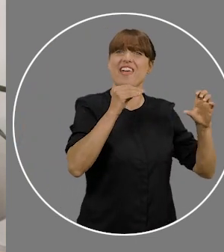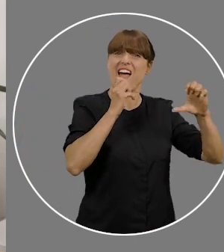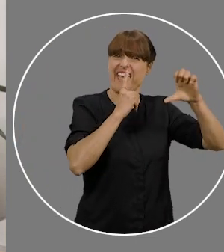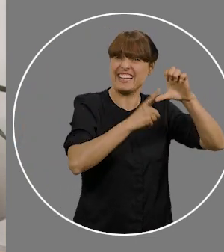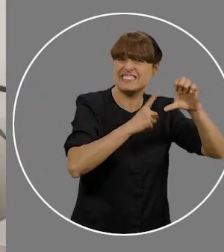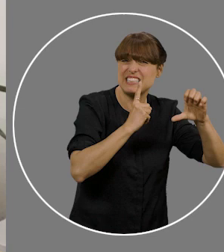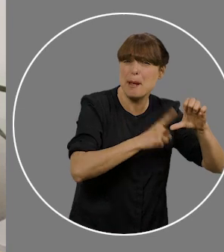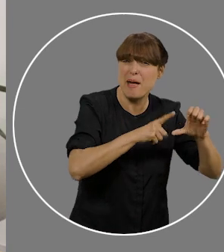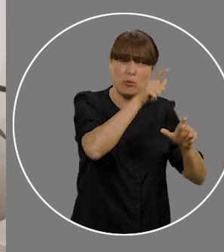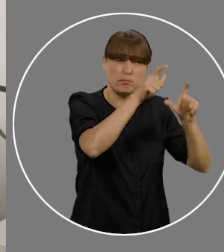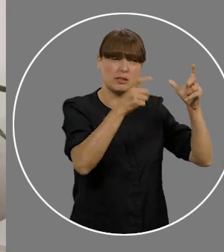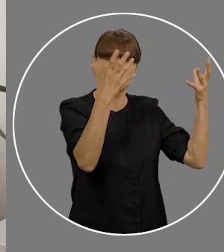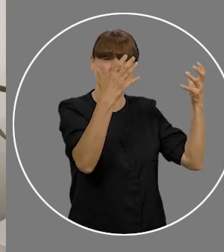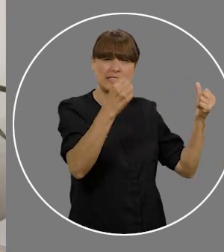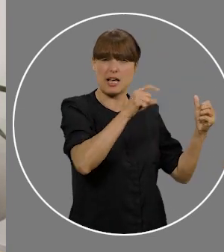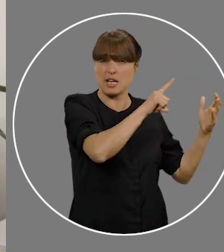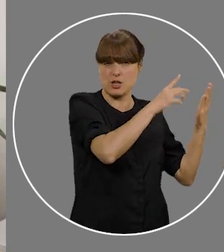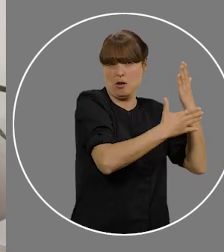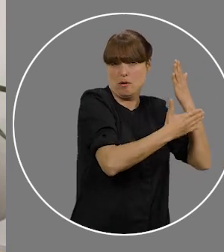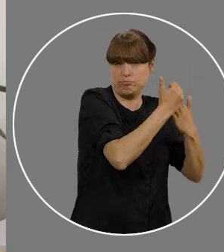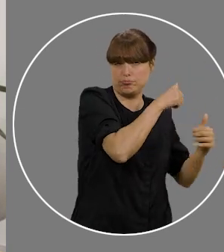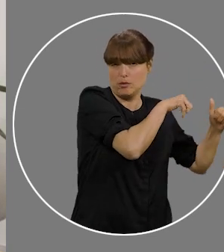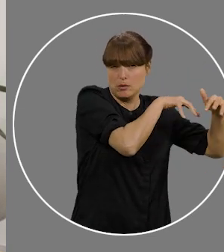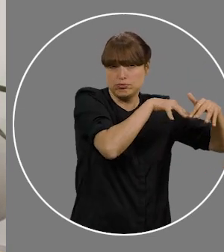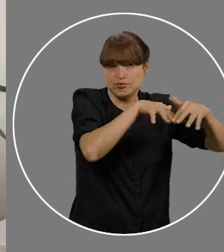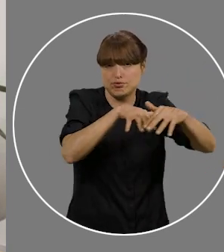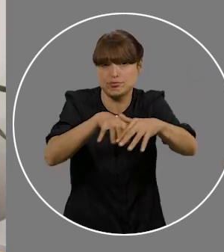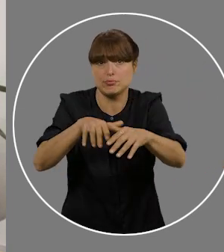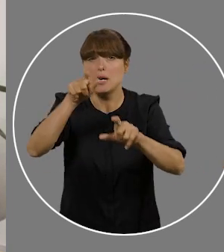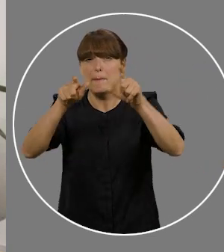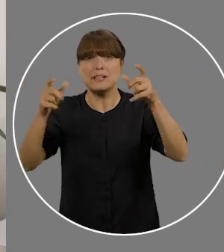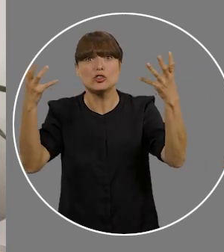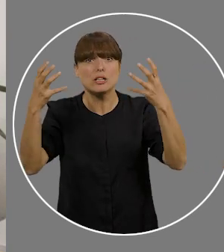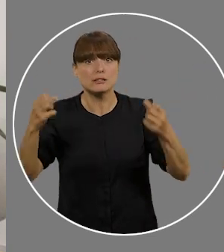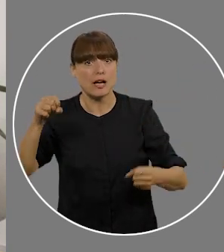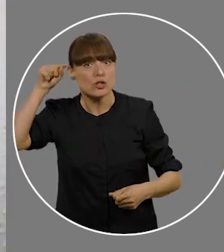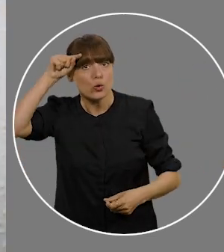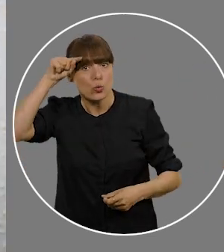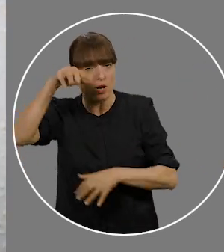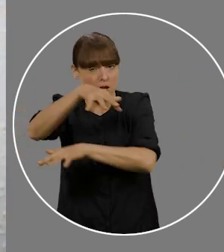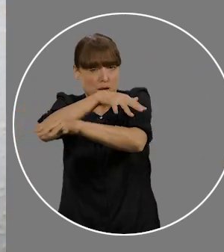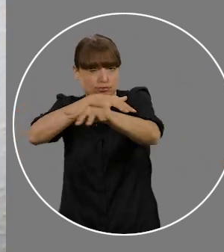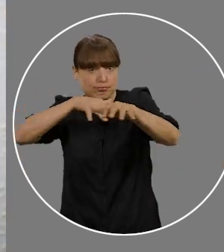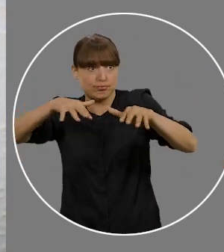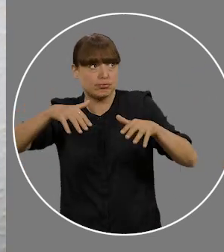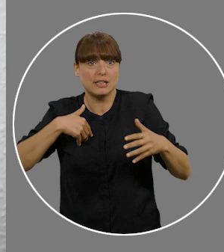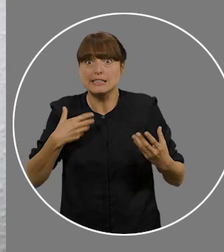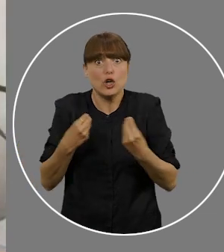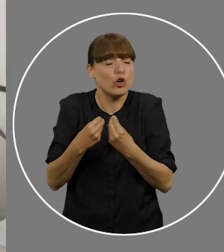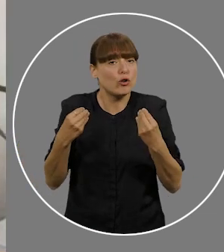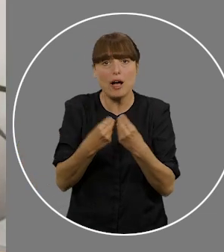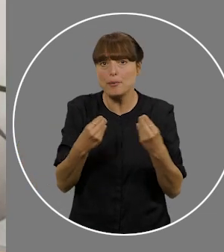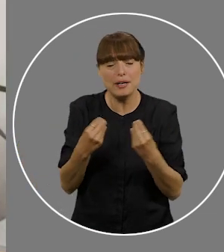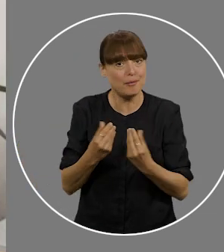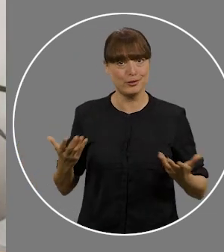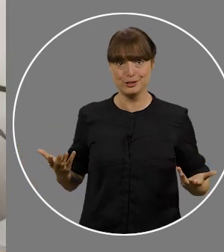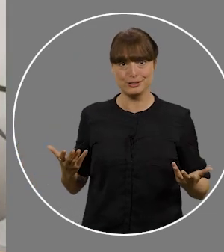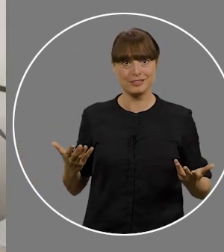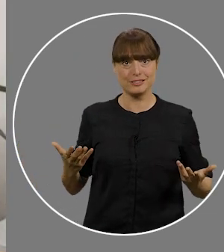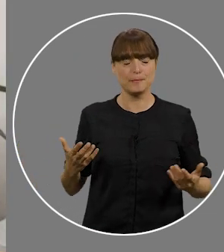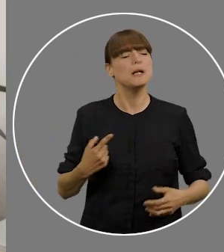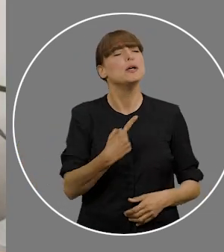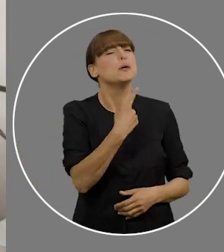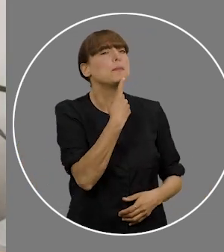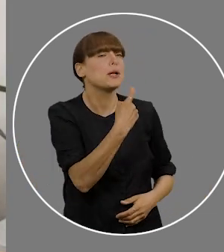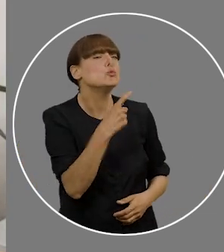Extremadura. No había sitio. No había fue sitio. mucha gente de una vez, ¿no? ¿Y este tío suyo dónde vivía? Vivían en el